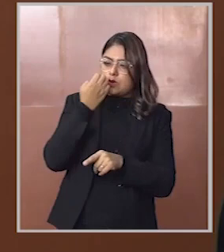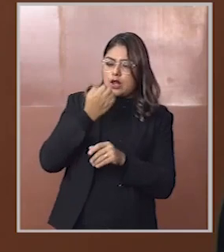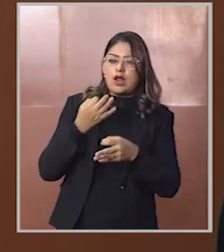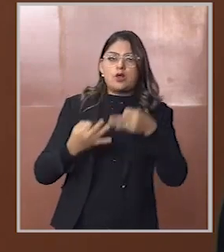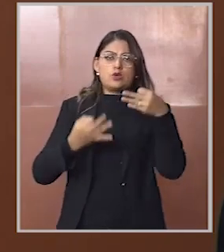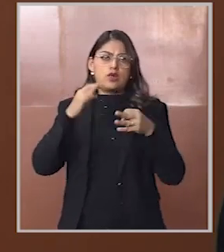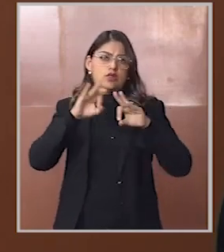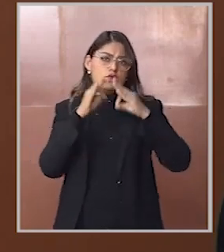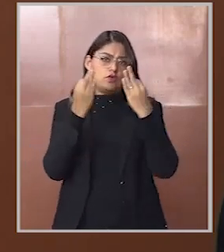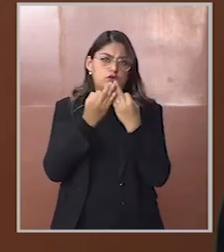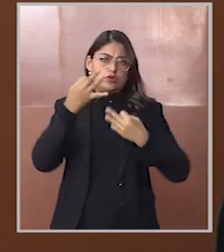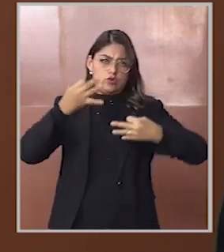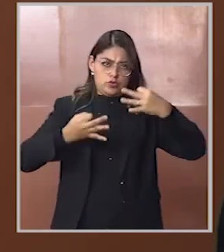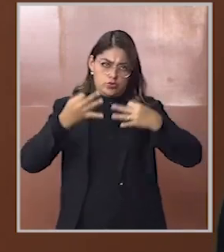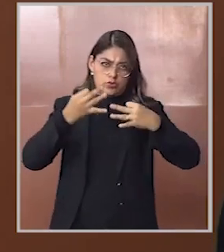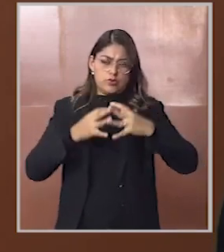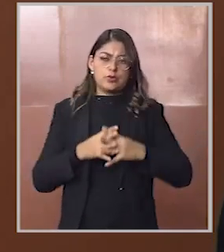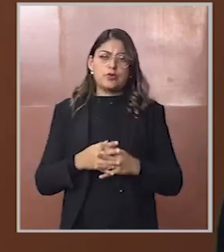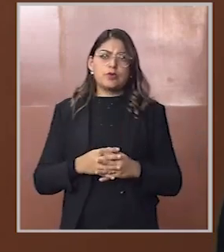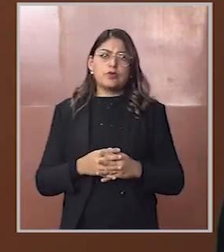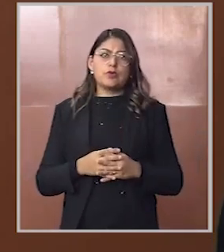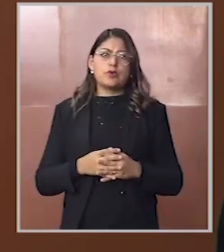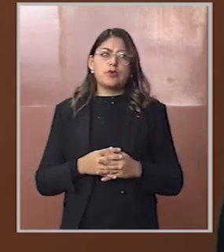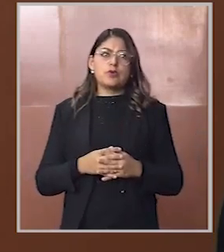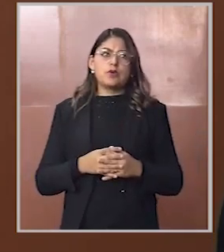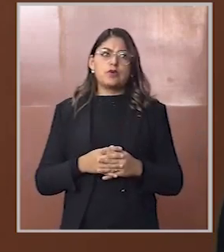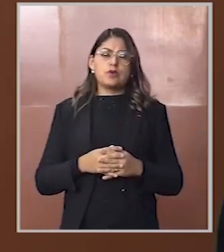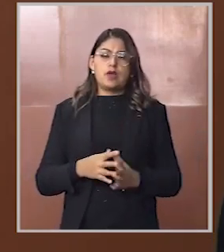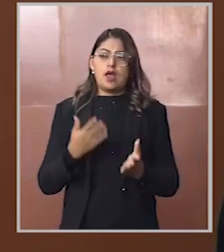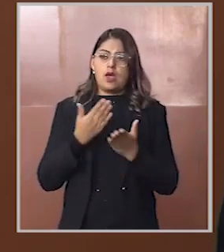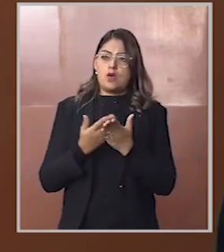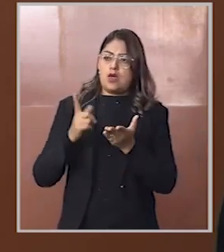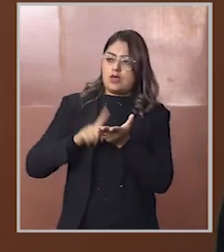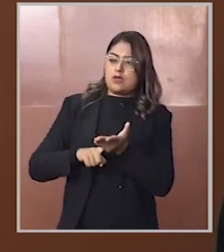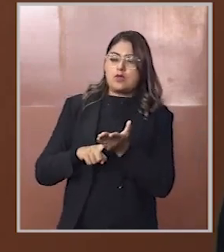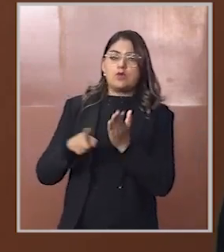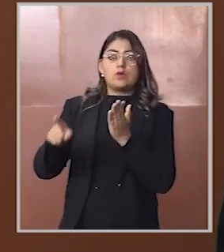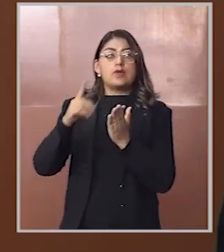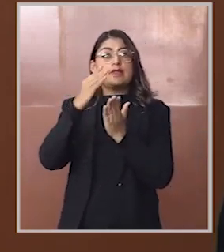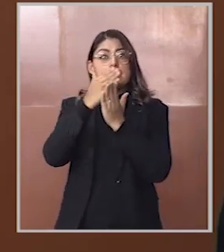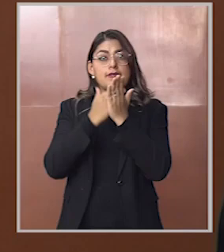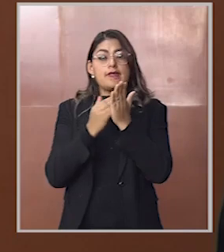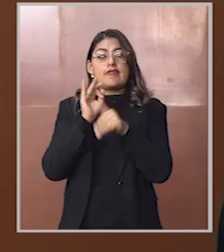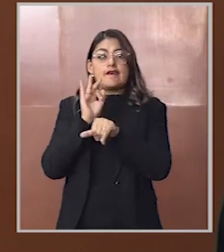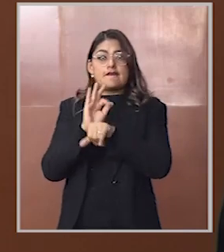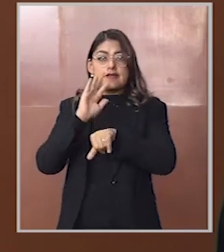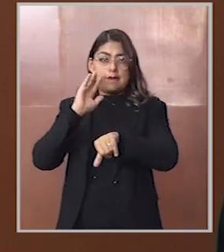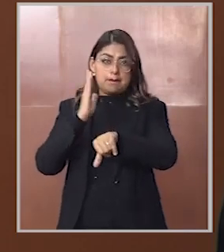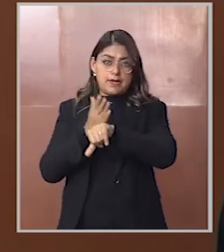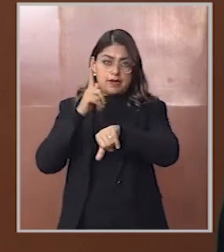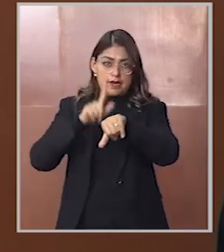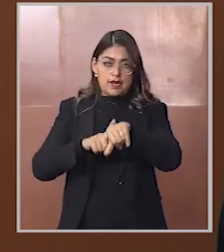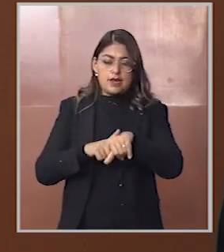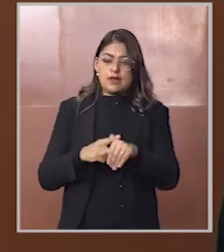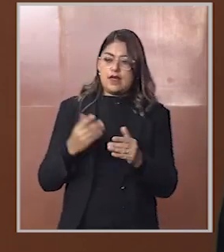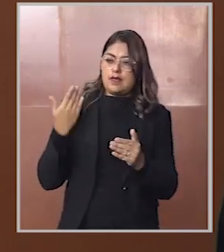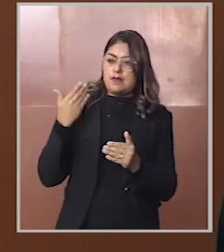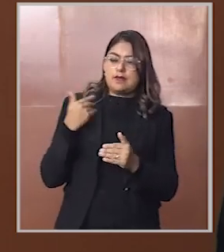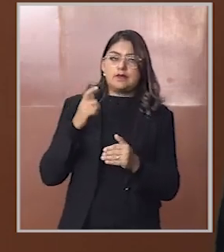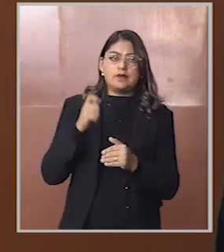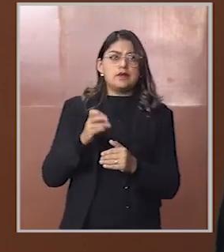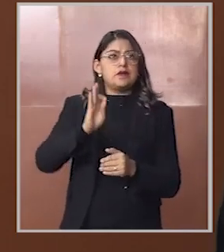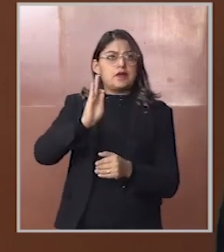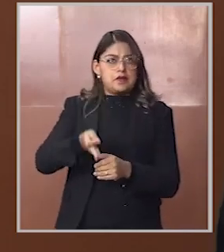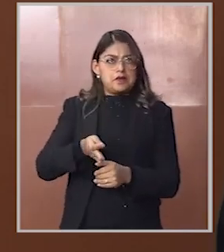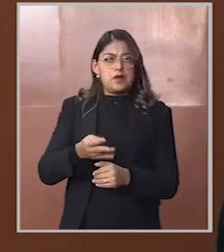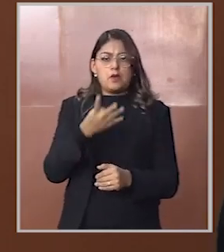Federal de formación judicial a través de la unidad de defensa penal durante 2023 se aceptó la